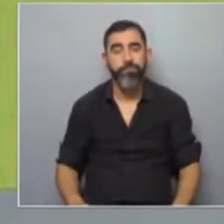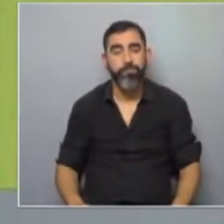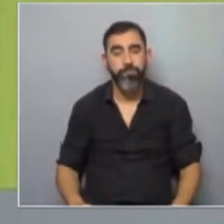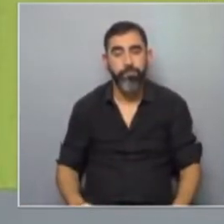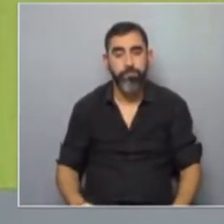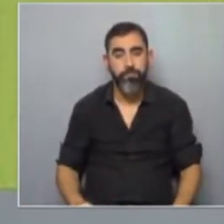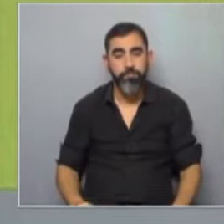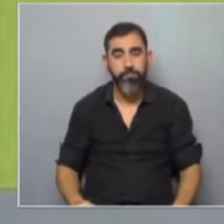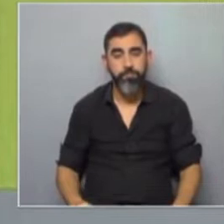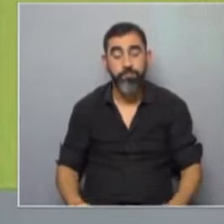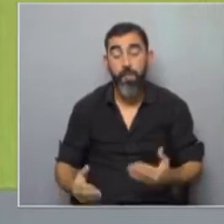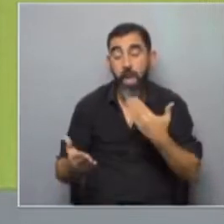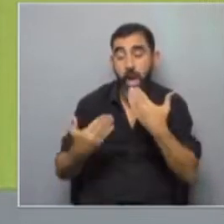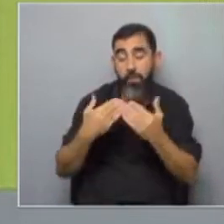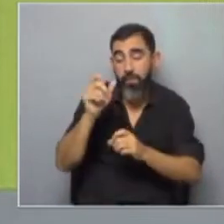porque,